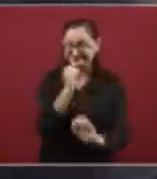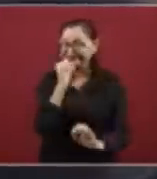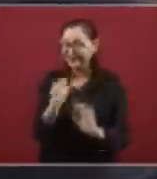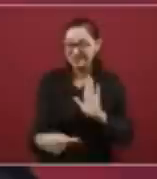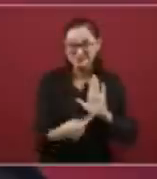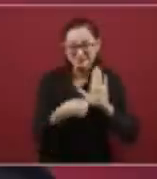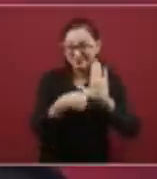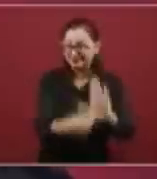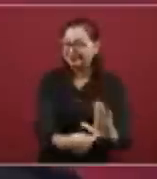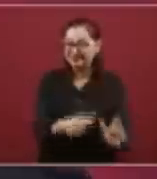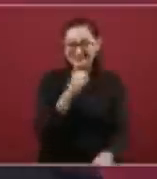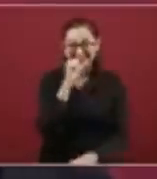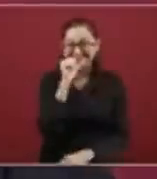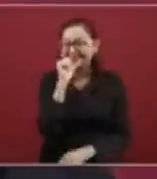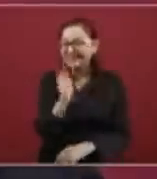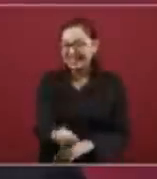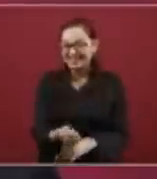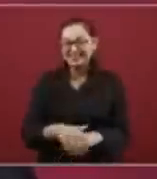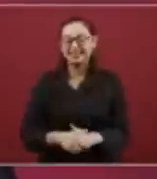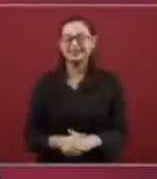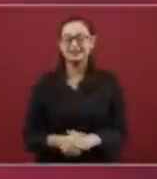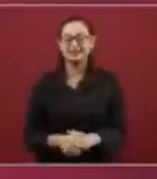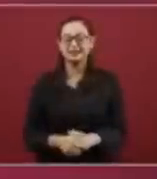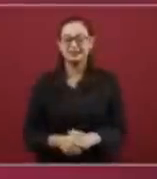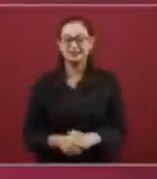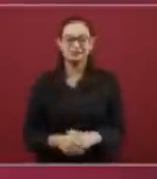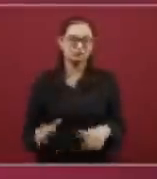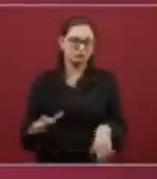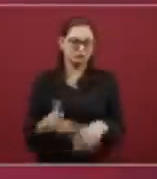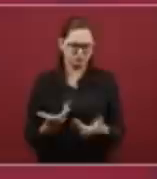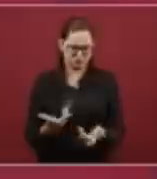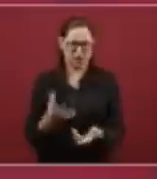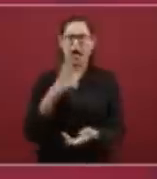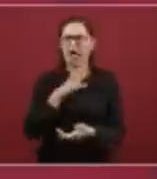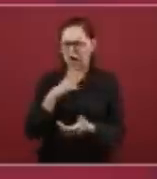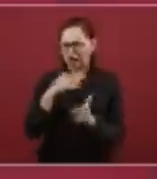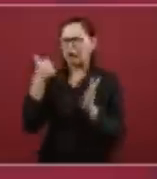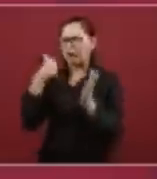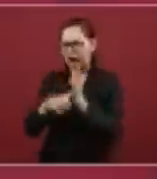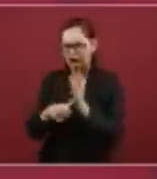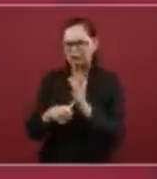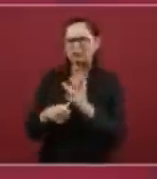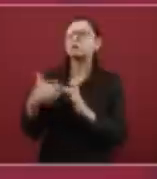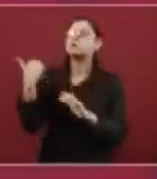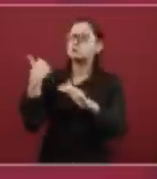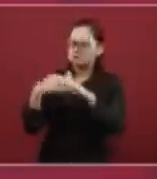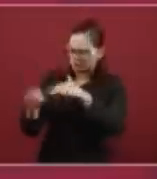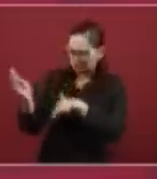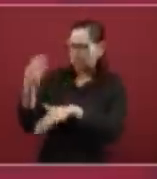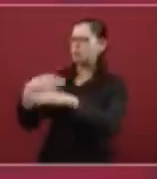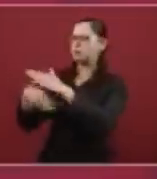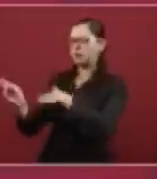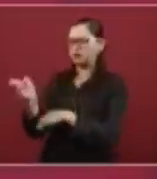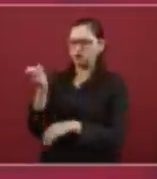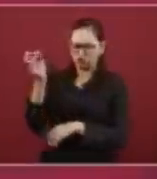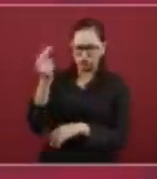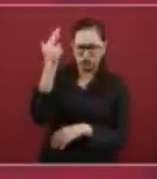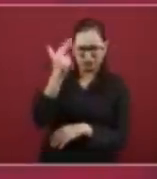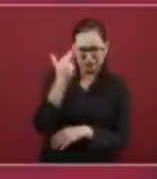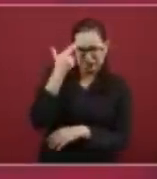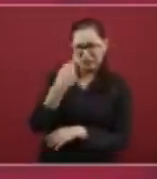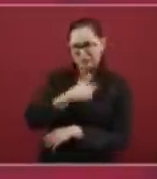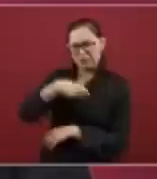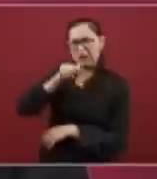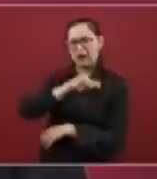publicado por respeto, claro, y se la enviamos al rey de España y se envió la